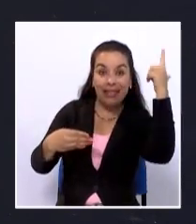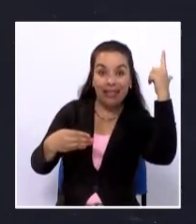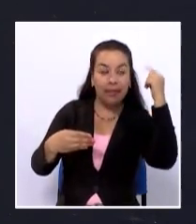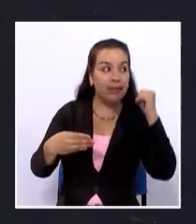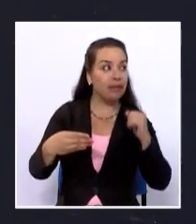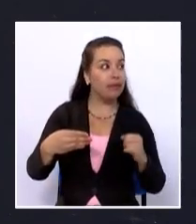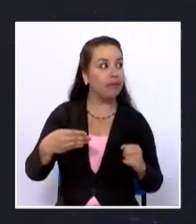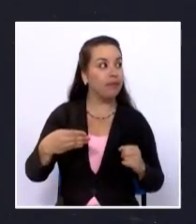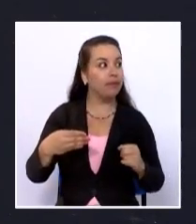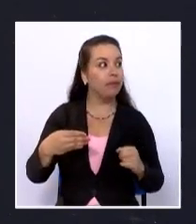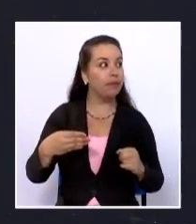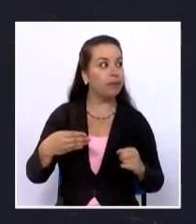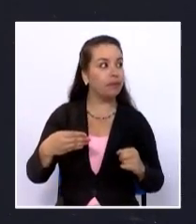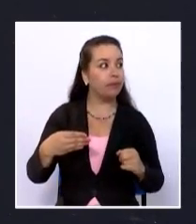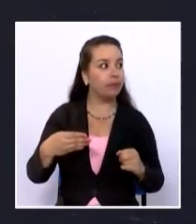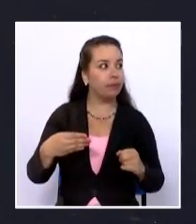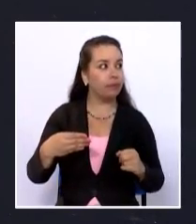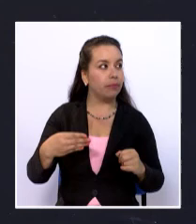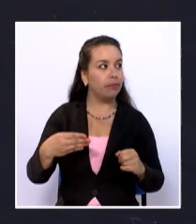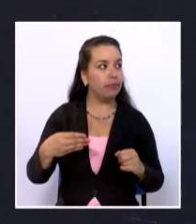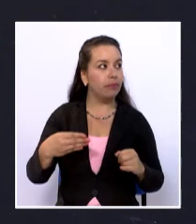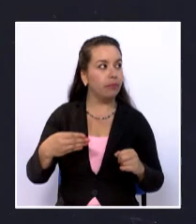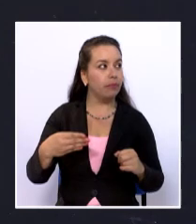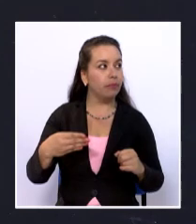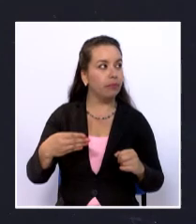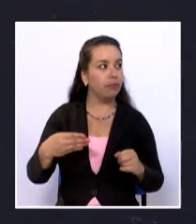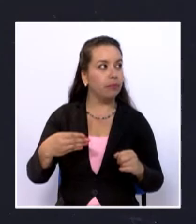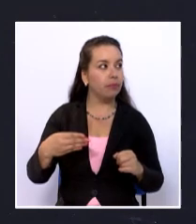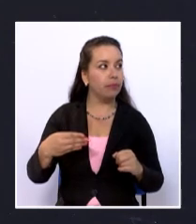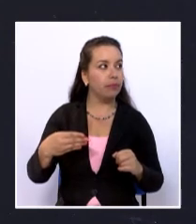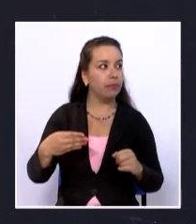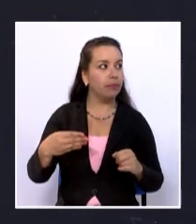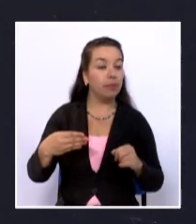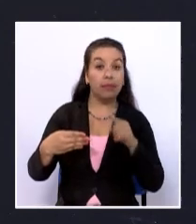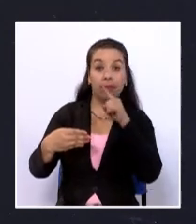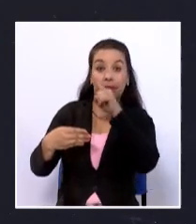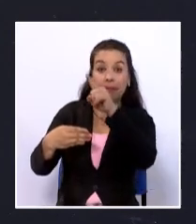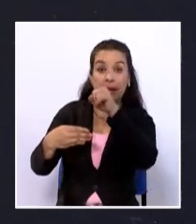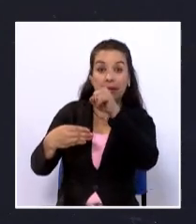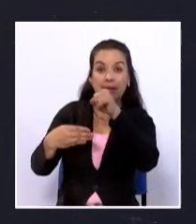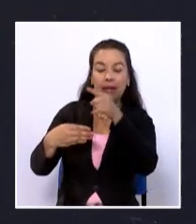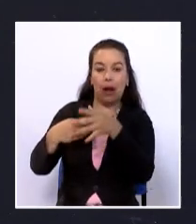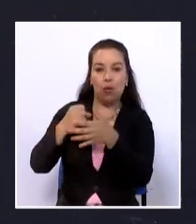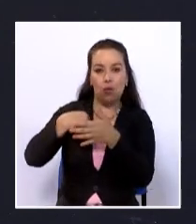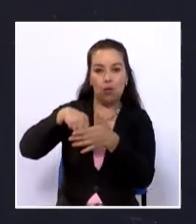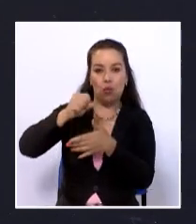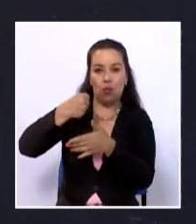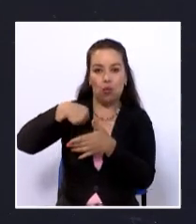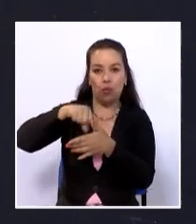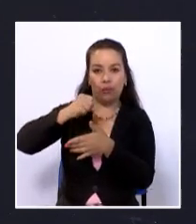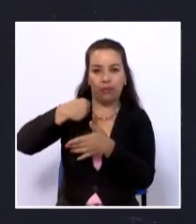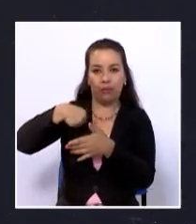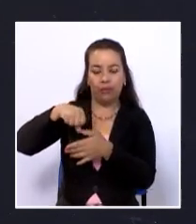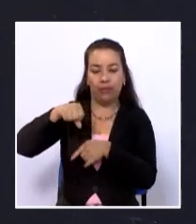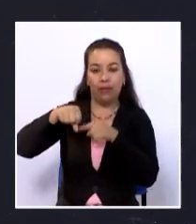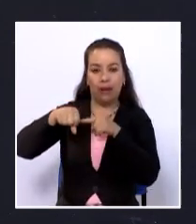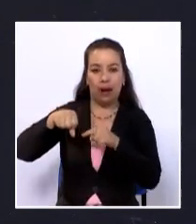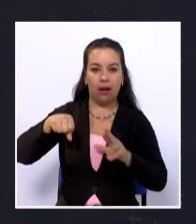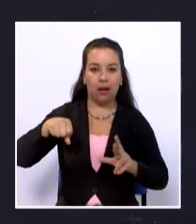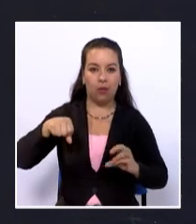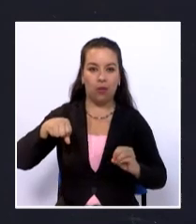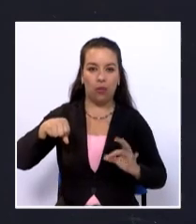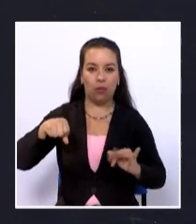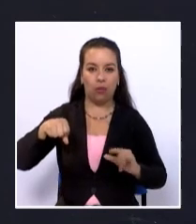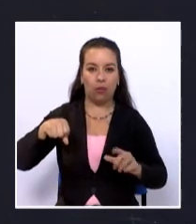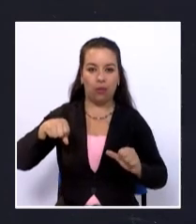trato de demostrar es esa exactamente esa es la rótula ahí se continúa con el tendón